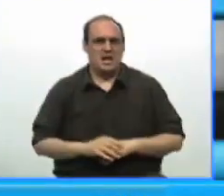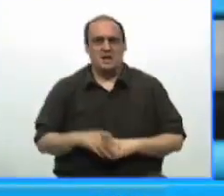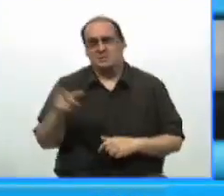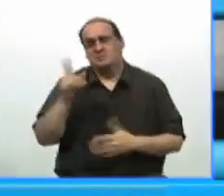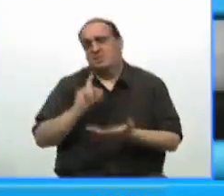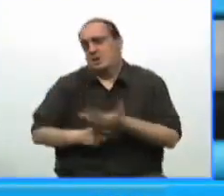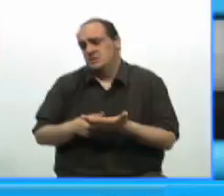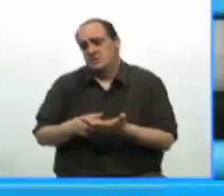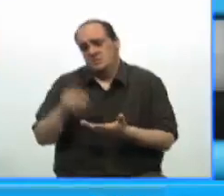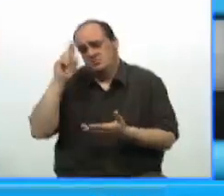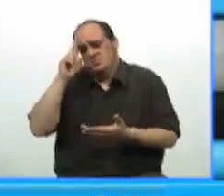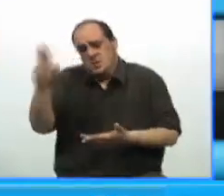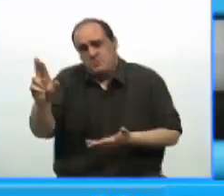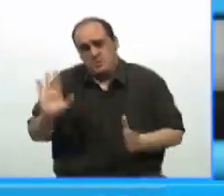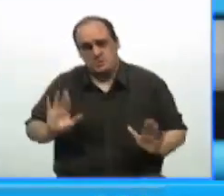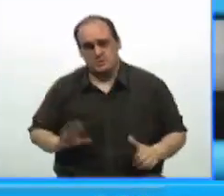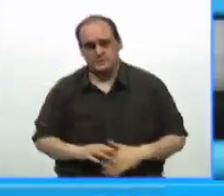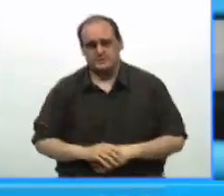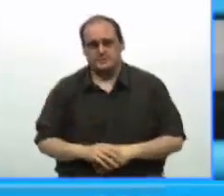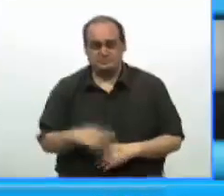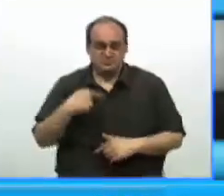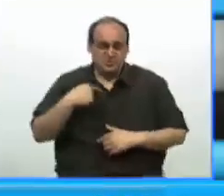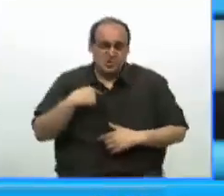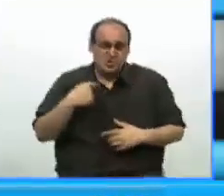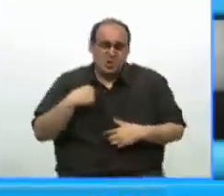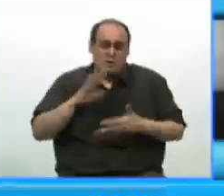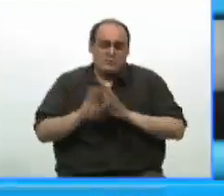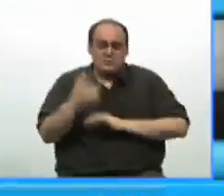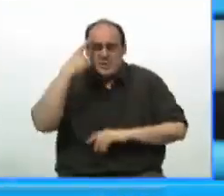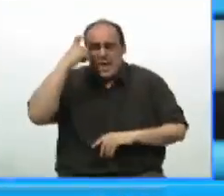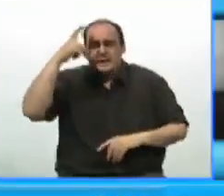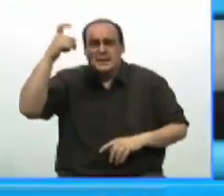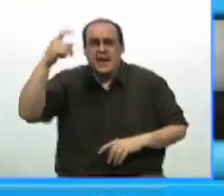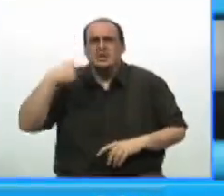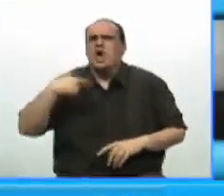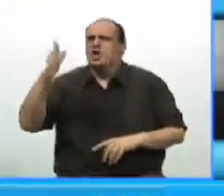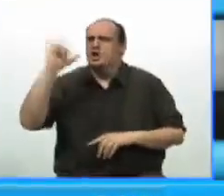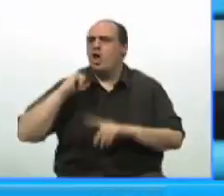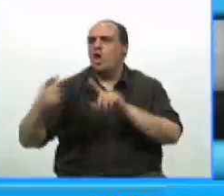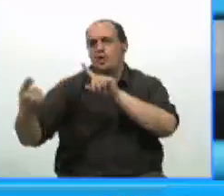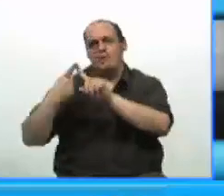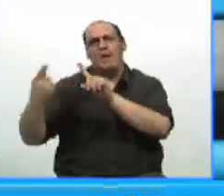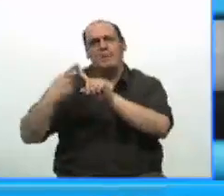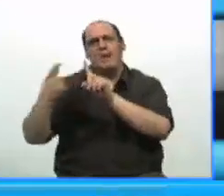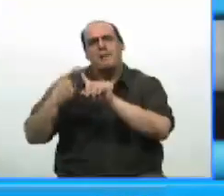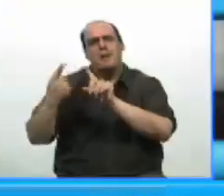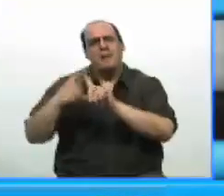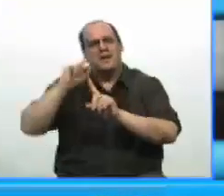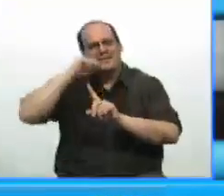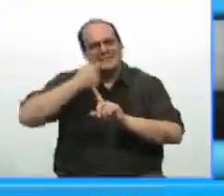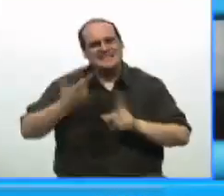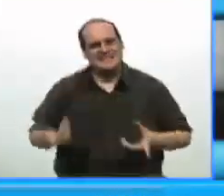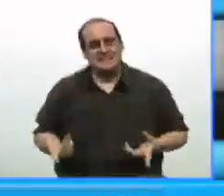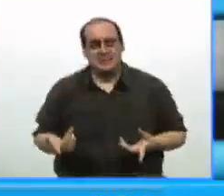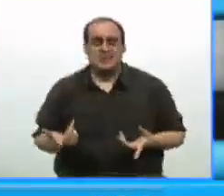decisión. Yo particularmente lo extraño porque bueno, el día a día con él era muy, muy agradable, pero también es cierto que hay